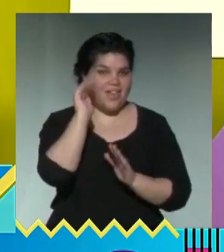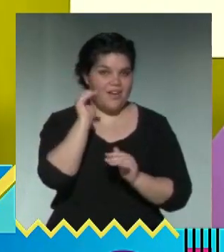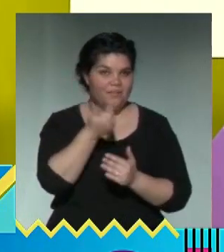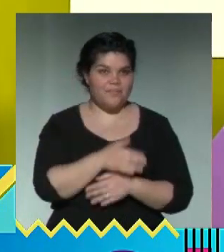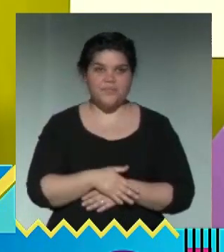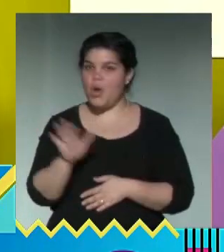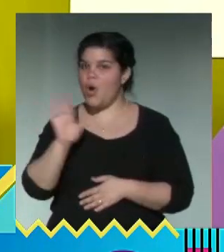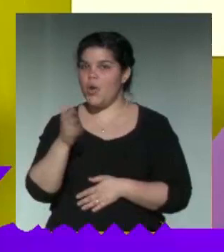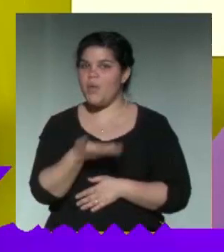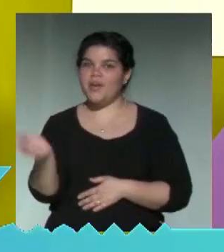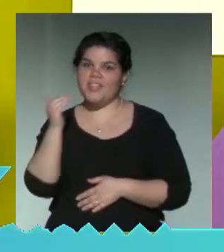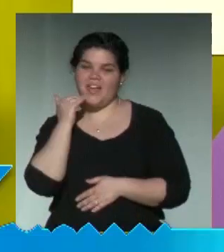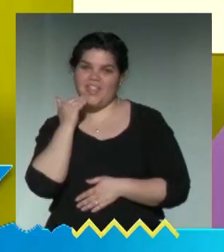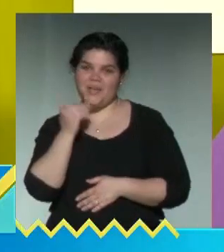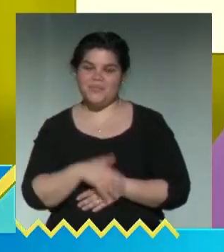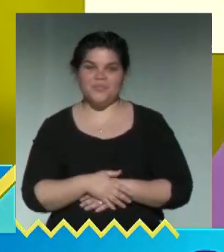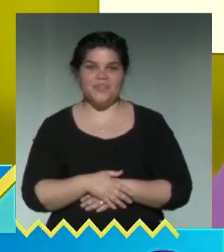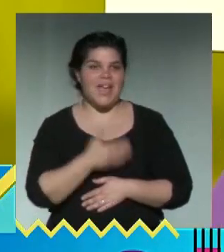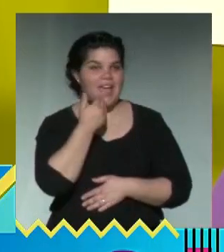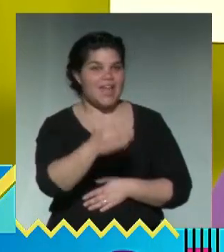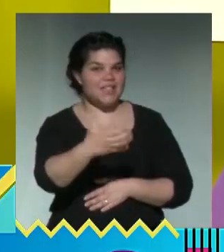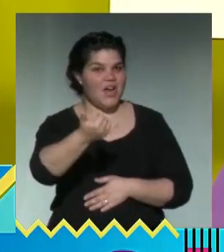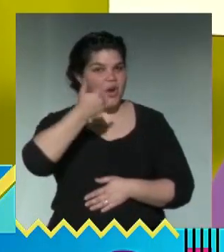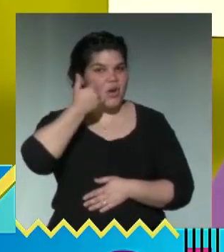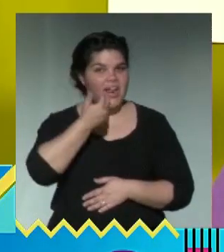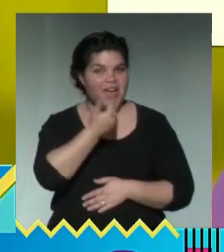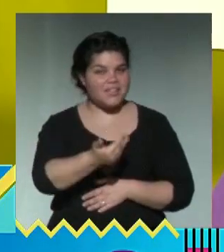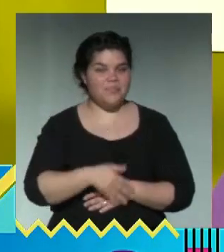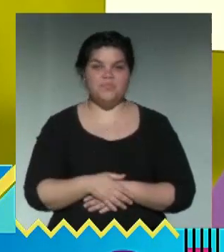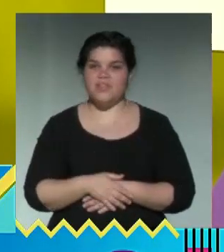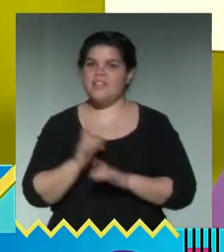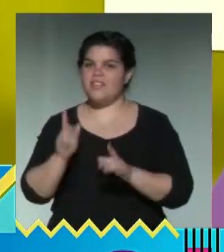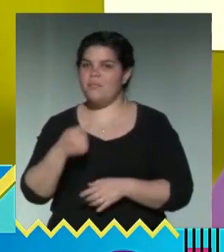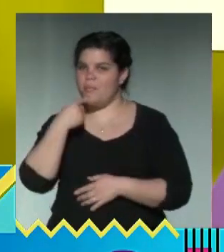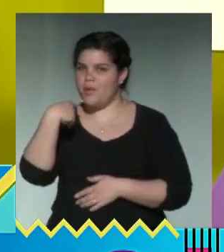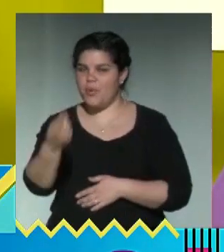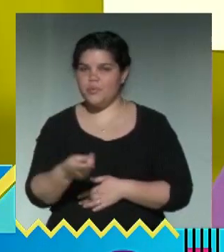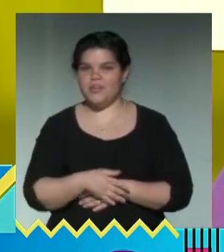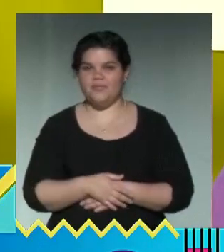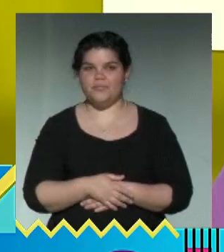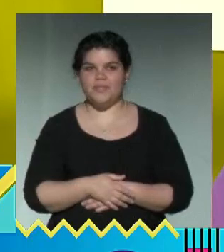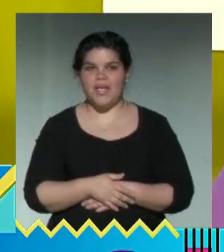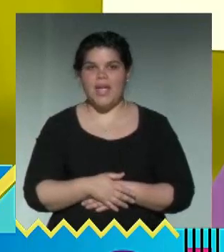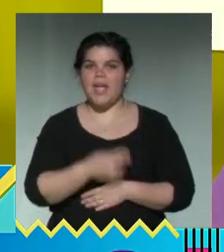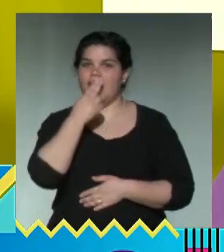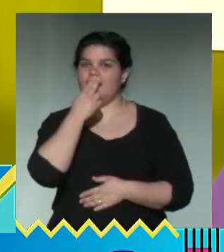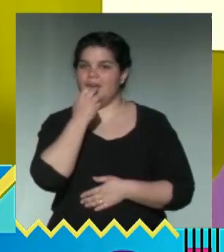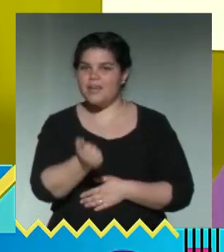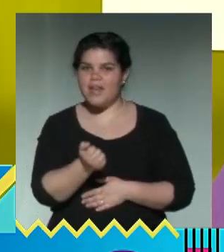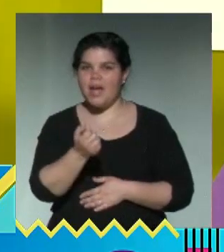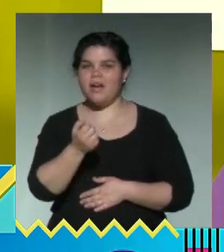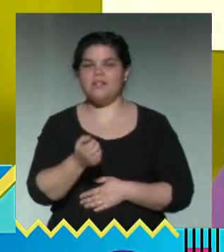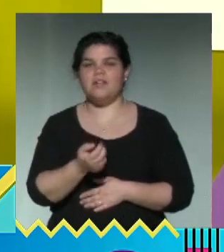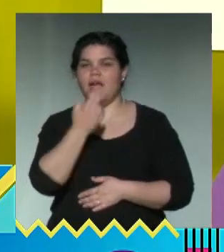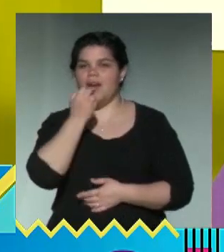buenas tardes, ¿cómo están? Bien, muy bien, bueno, gracias por la comunicación y preguntarte, porque se habla de que la energía renovable, sí, las energías